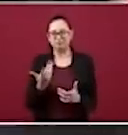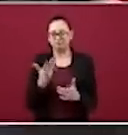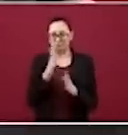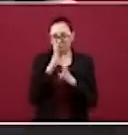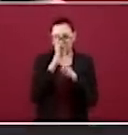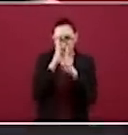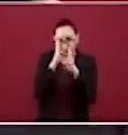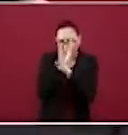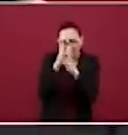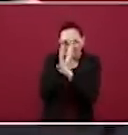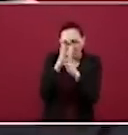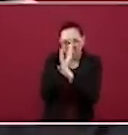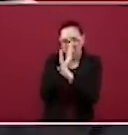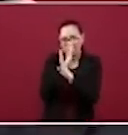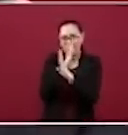de tipo